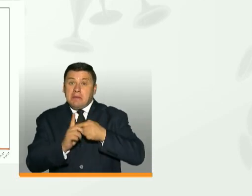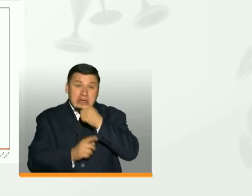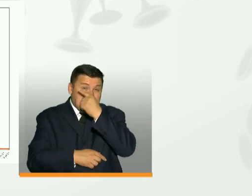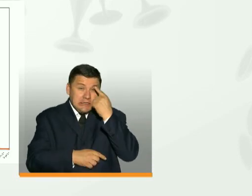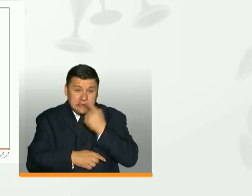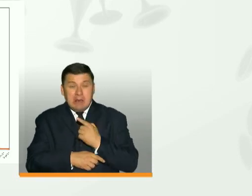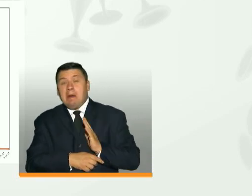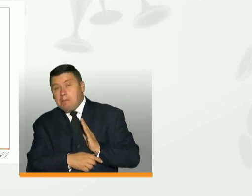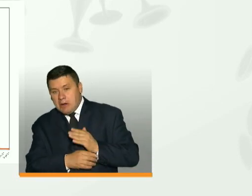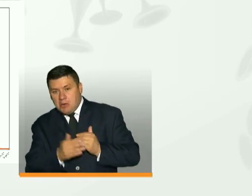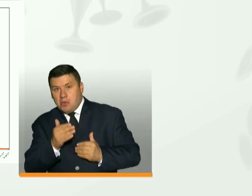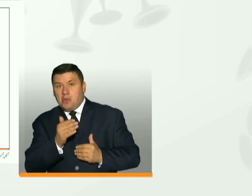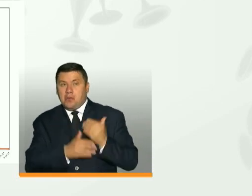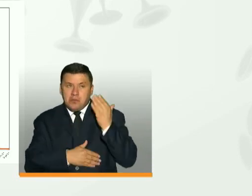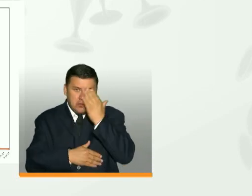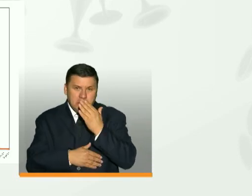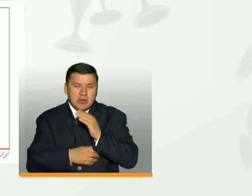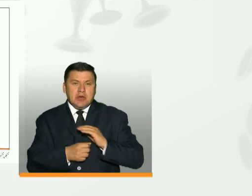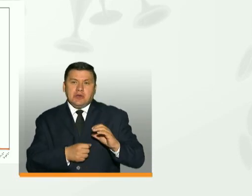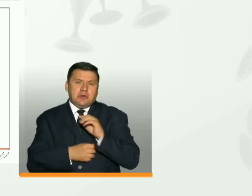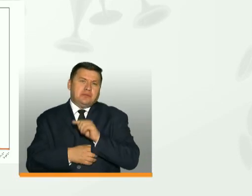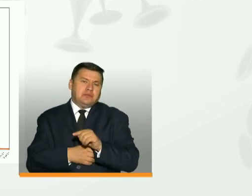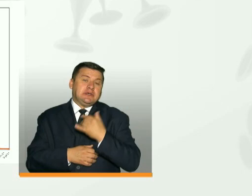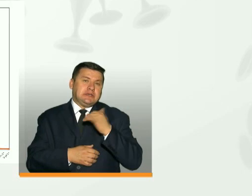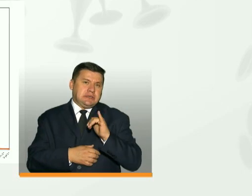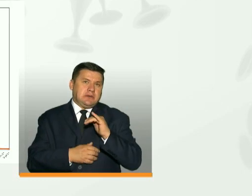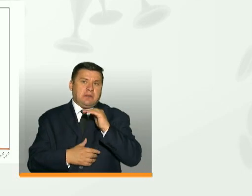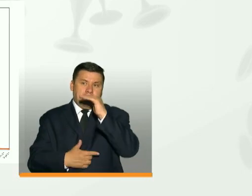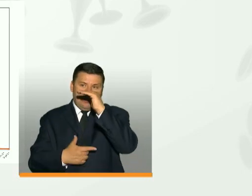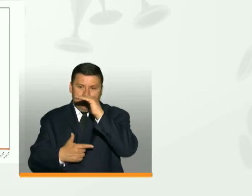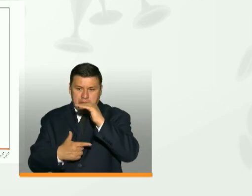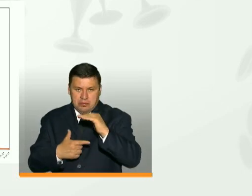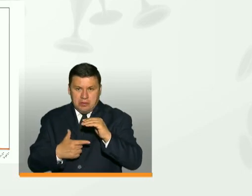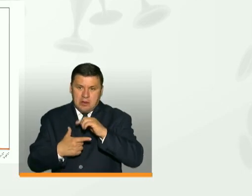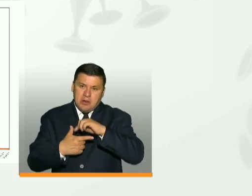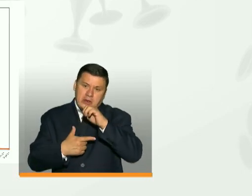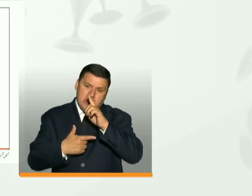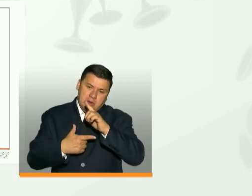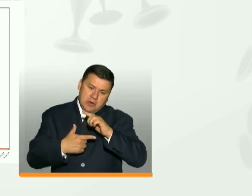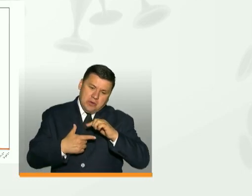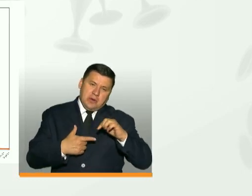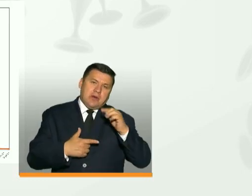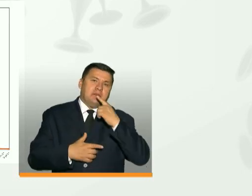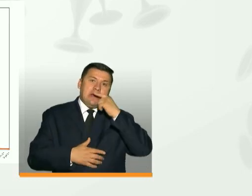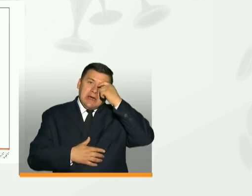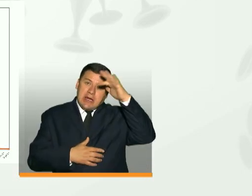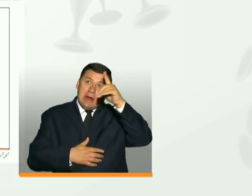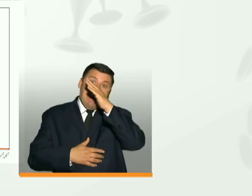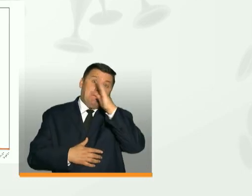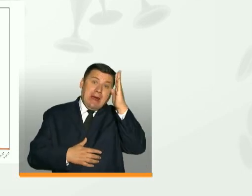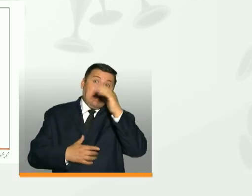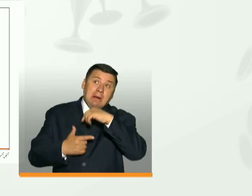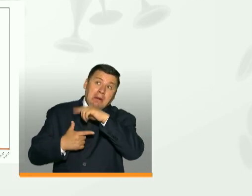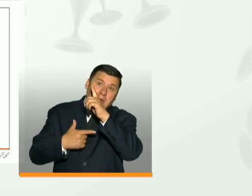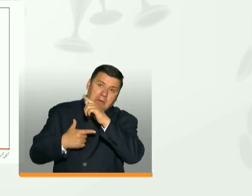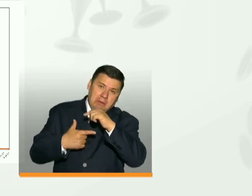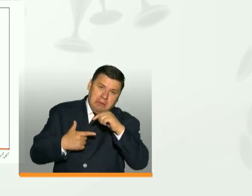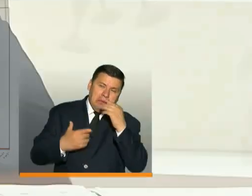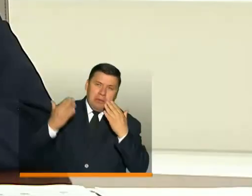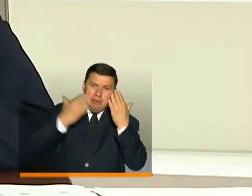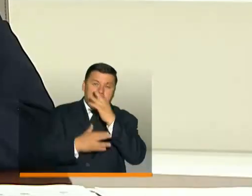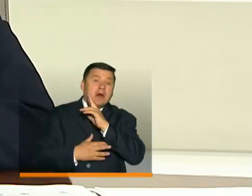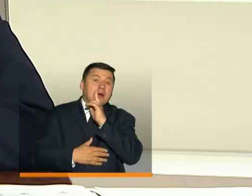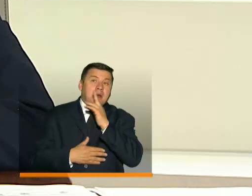septiembre, donde comenzaríamos con ciudades que ya estén bajando en la parte de la curva, como Cartagena o Barranquilla, pilotos